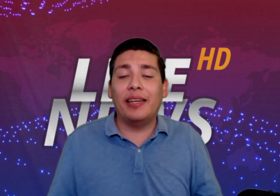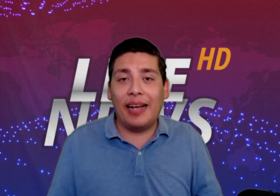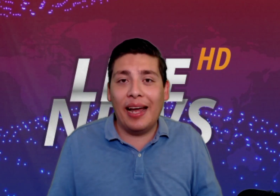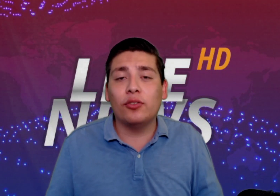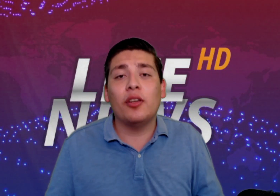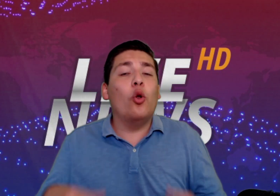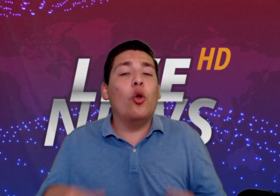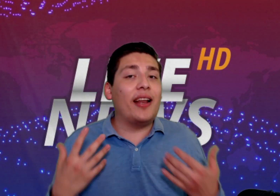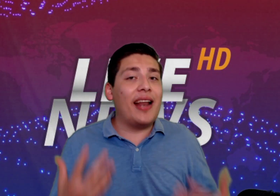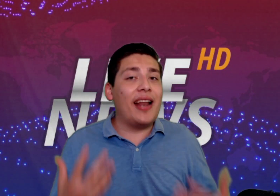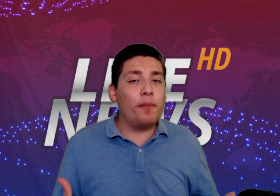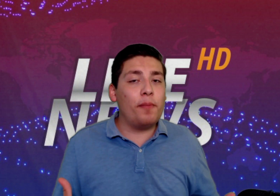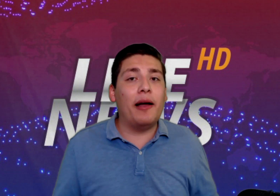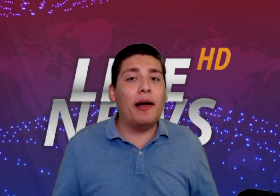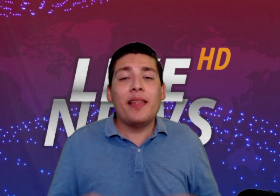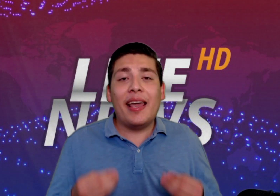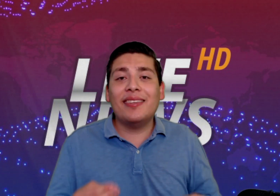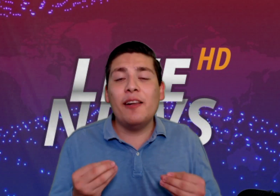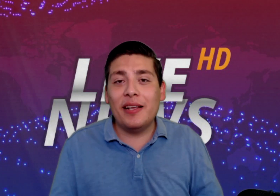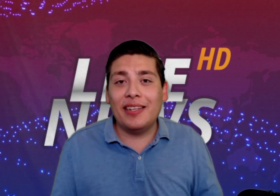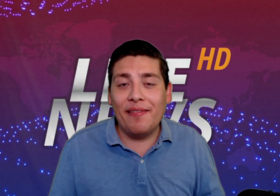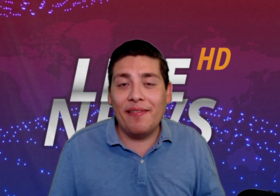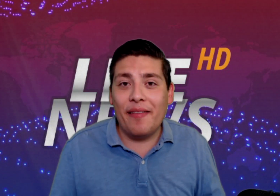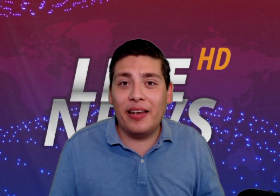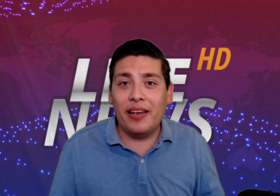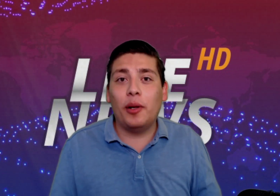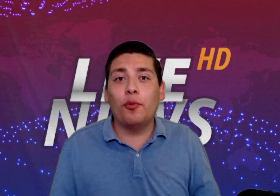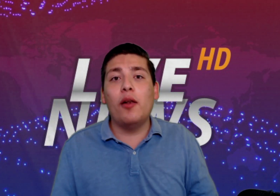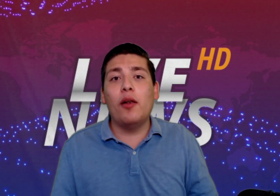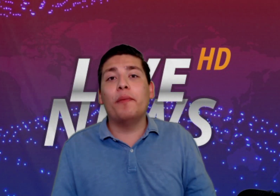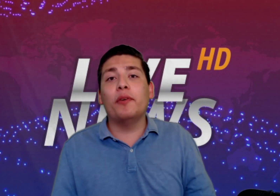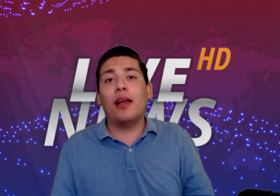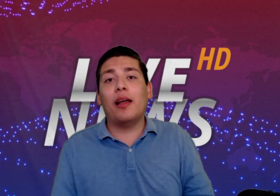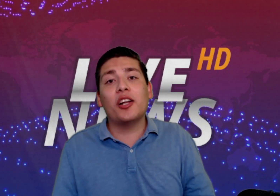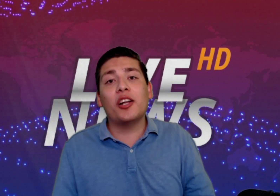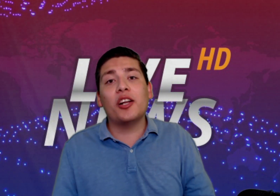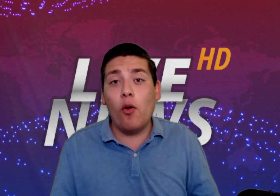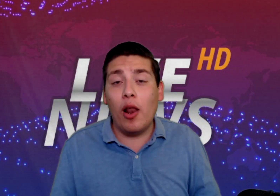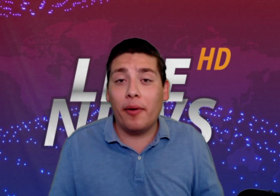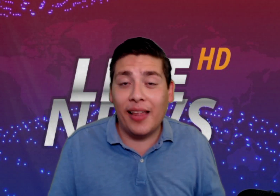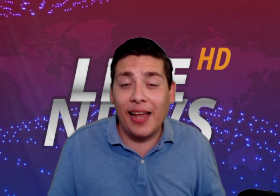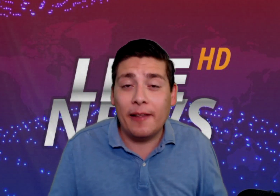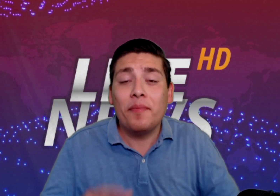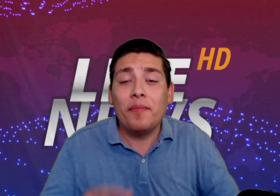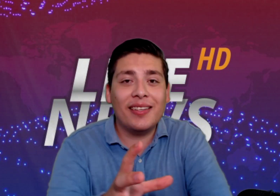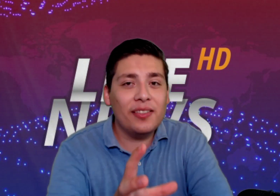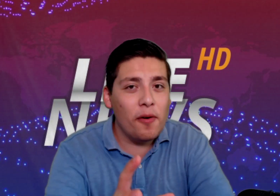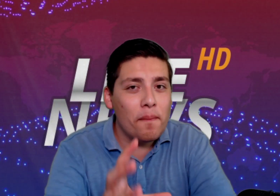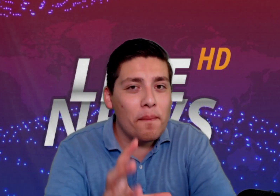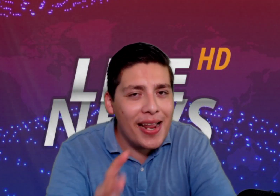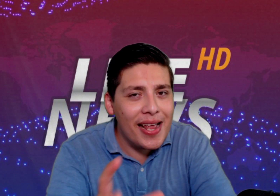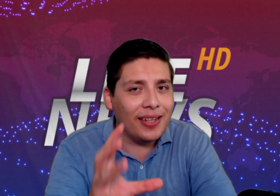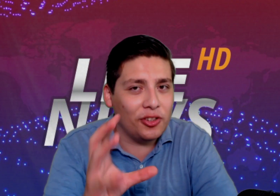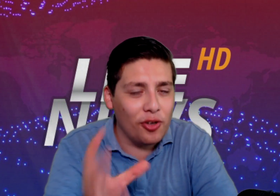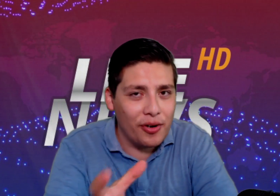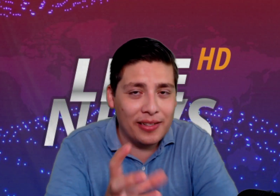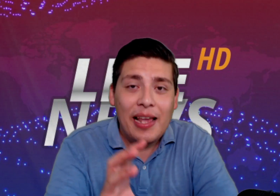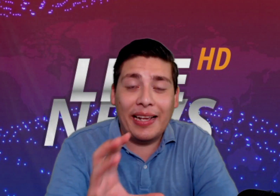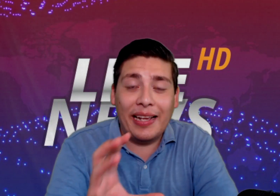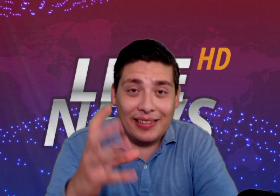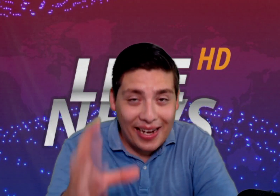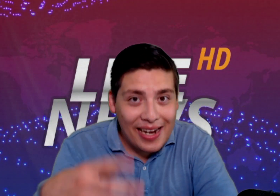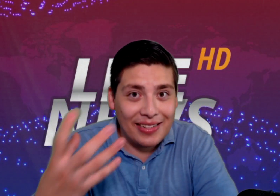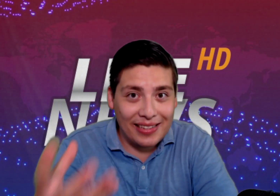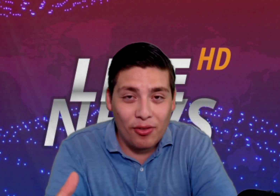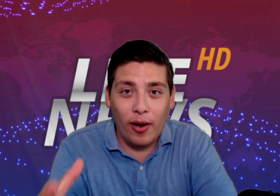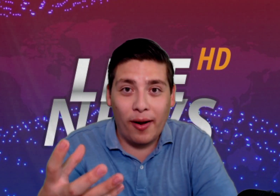los mexicanos. Lo que nadie esperaba es que el presidente Andrés Manuel López Obrador reveló la verdad, y es que son varias acciones